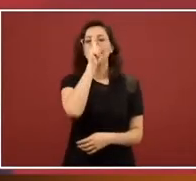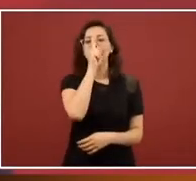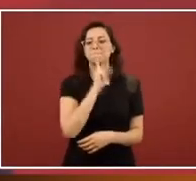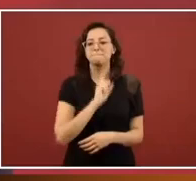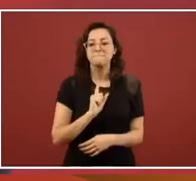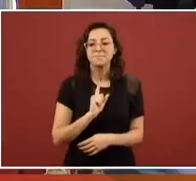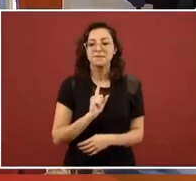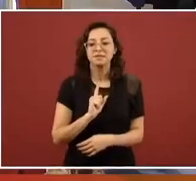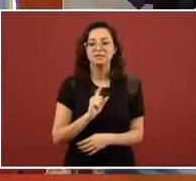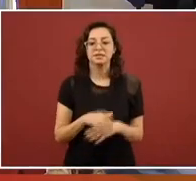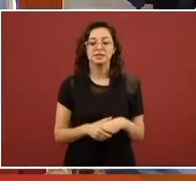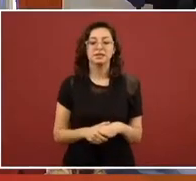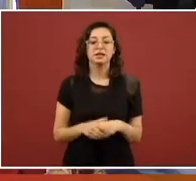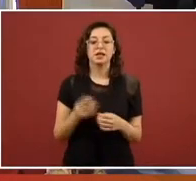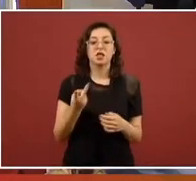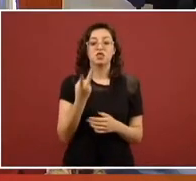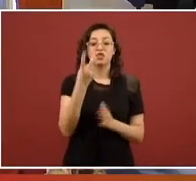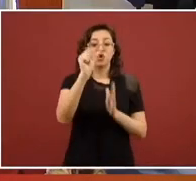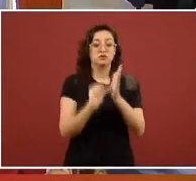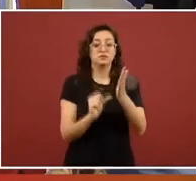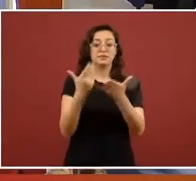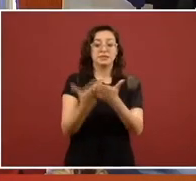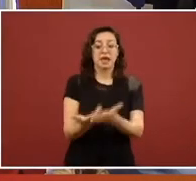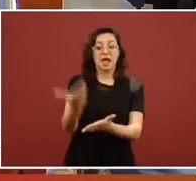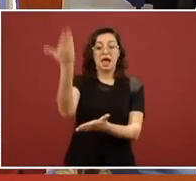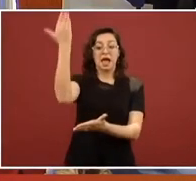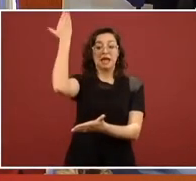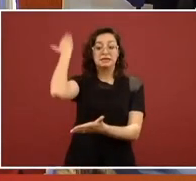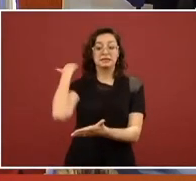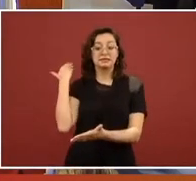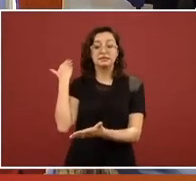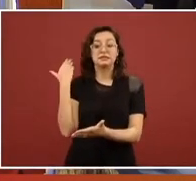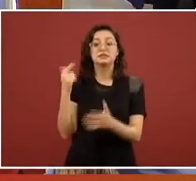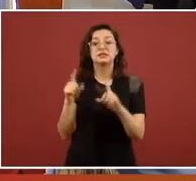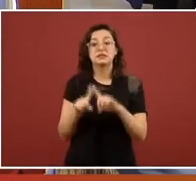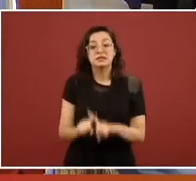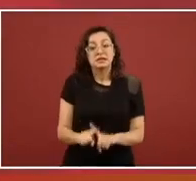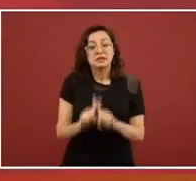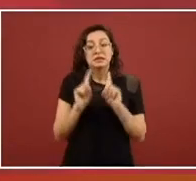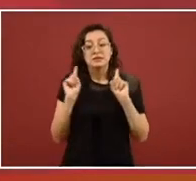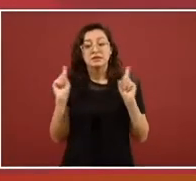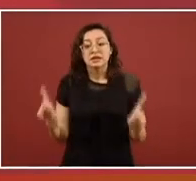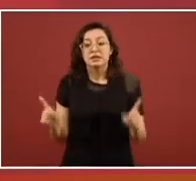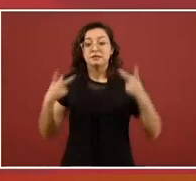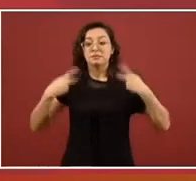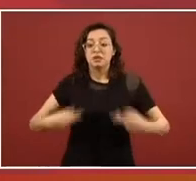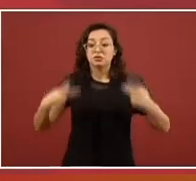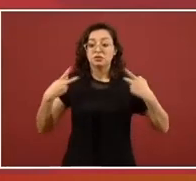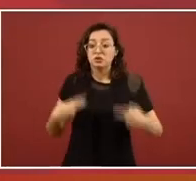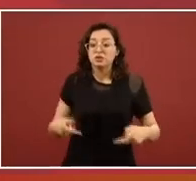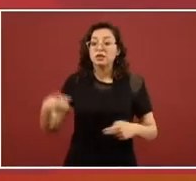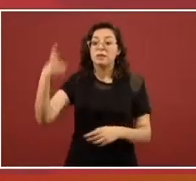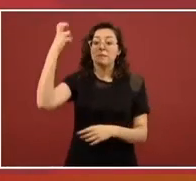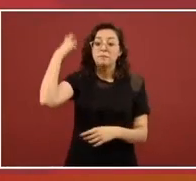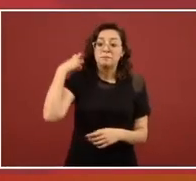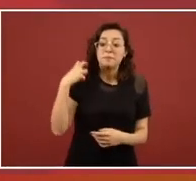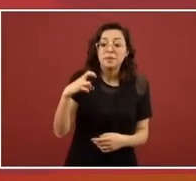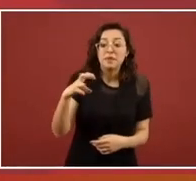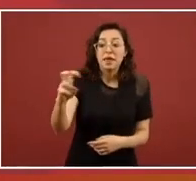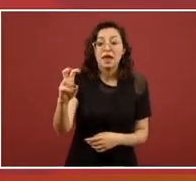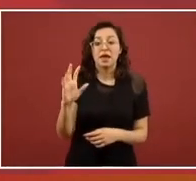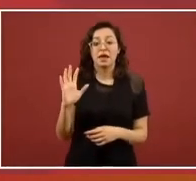habíamos publicado 2 meses atrás para una situación muy específica de los viajeros que venían de China, cuando eran muy